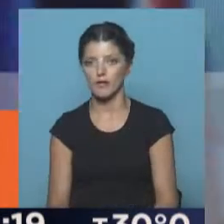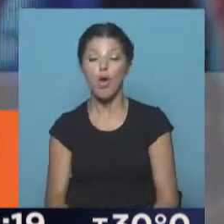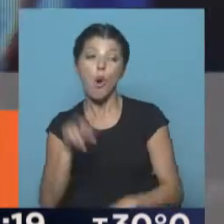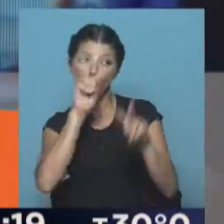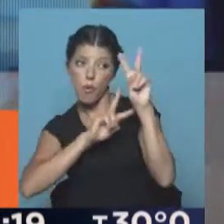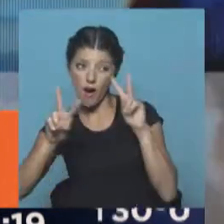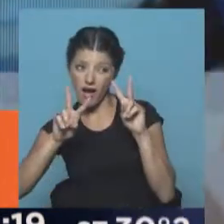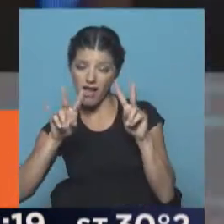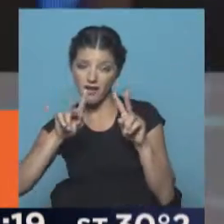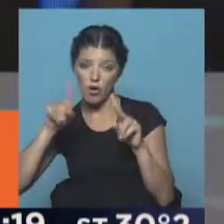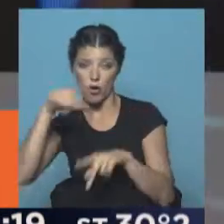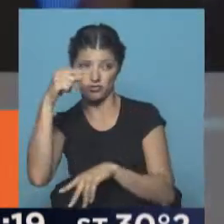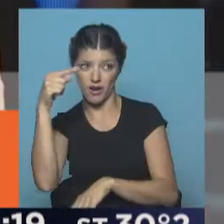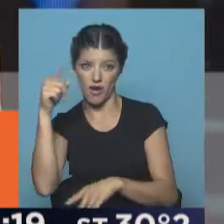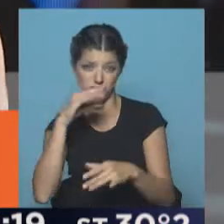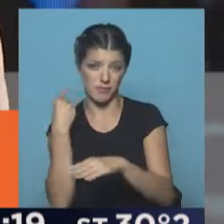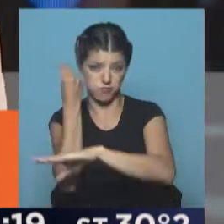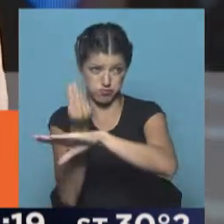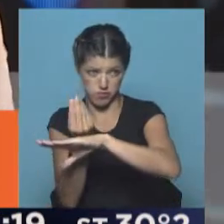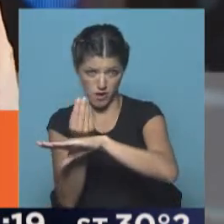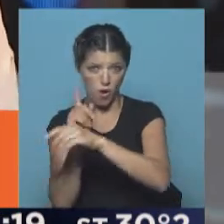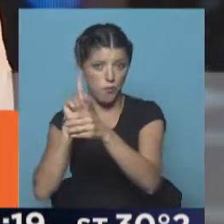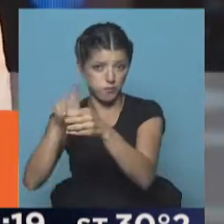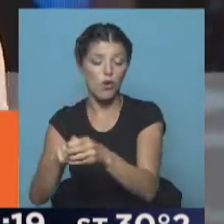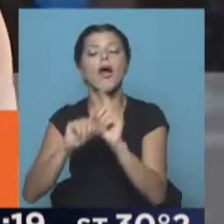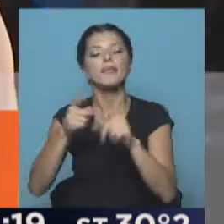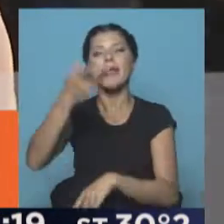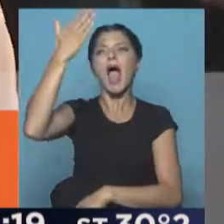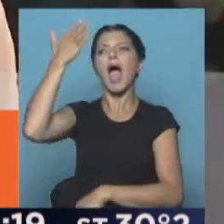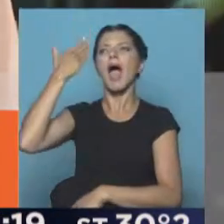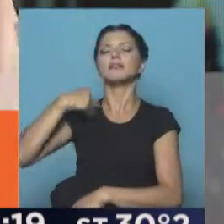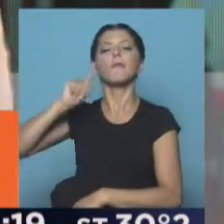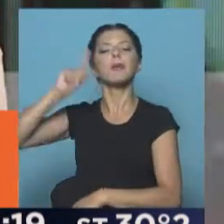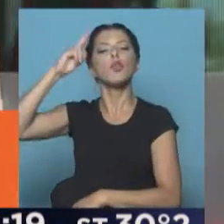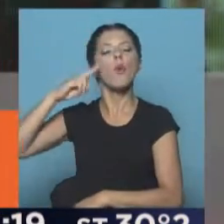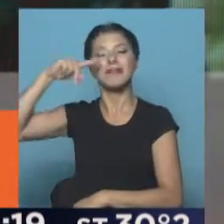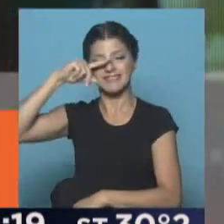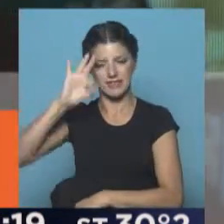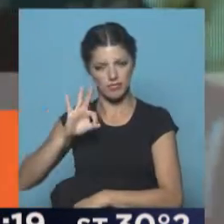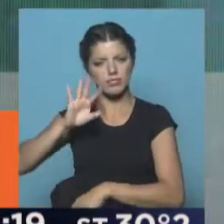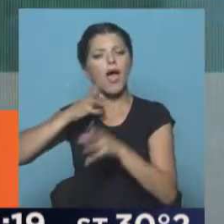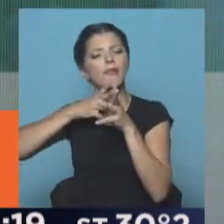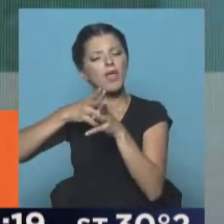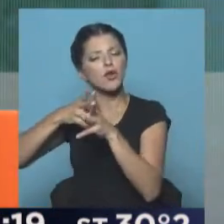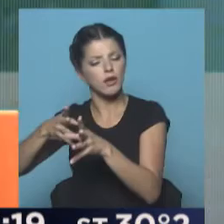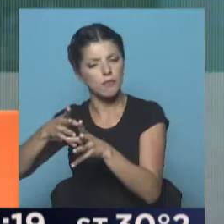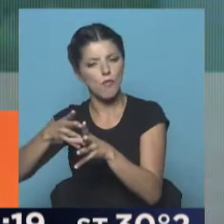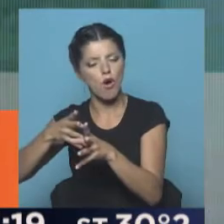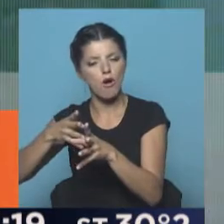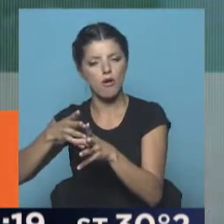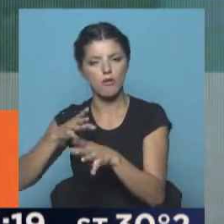también habría que pensar qué pasaba con el otro terrorismo, el terrorismo de los 70, de pronto, en donde tal vez, y más allá de que algunos